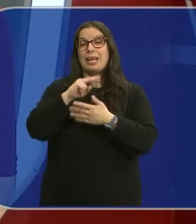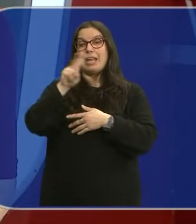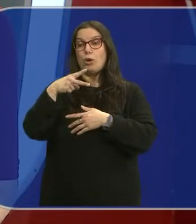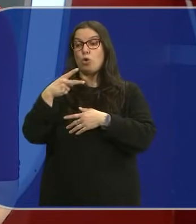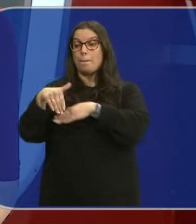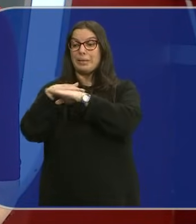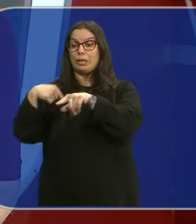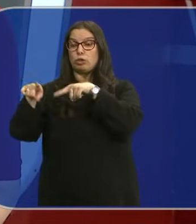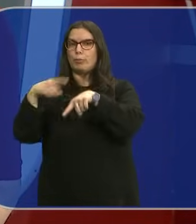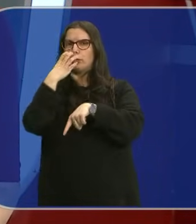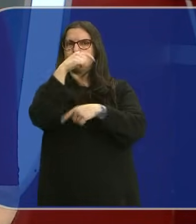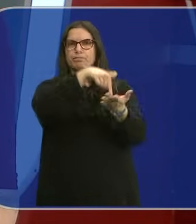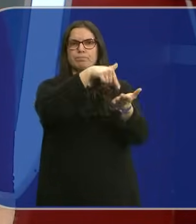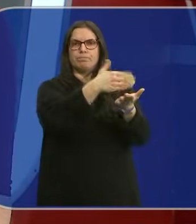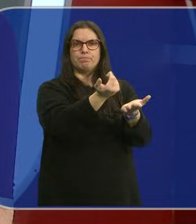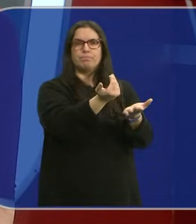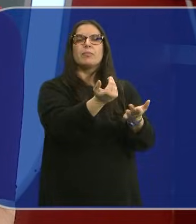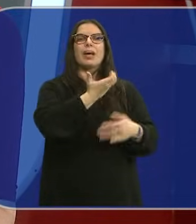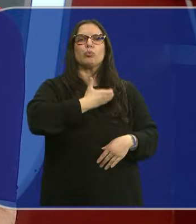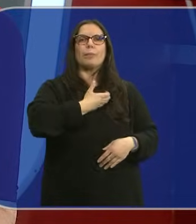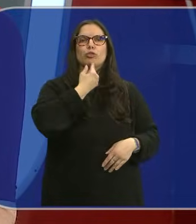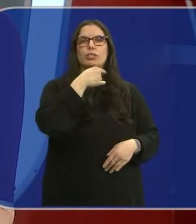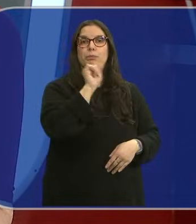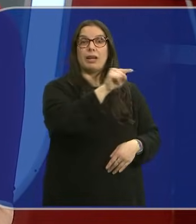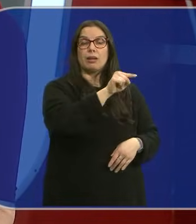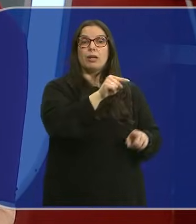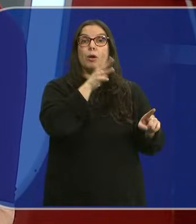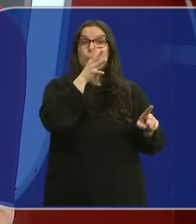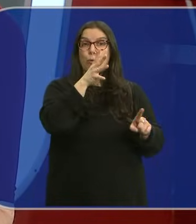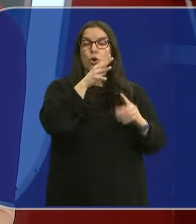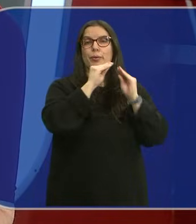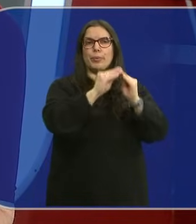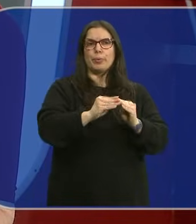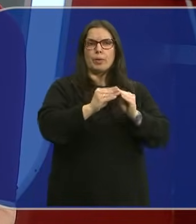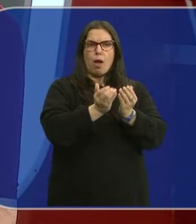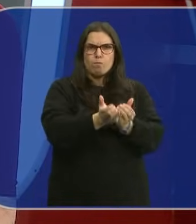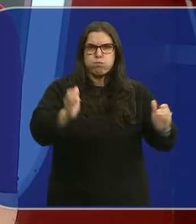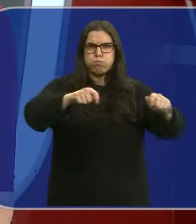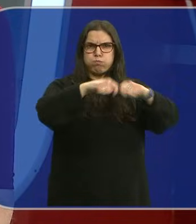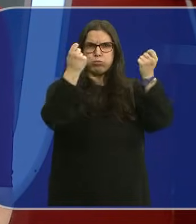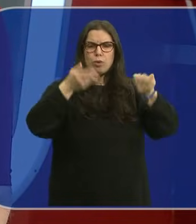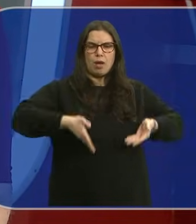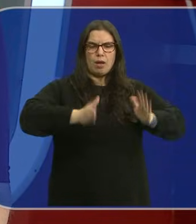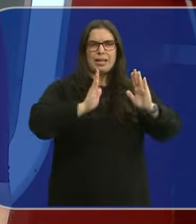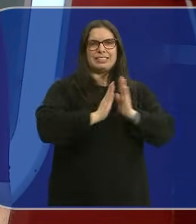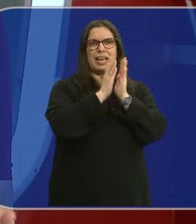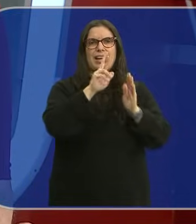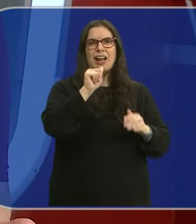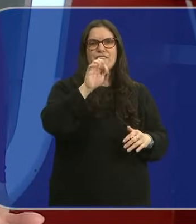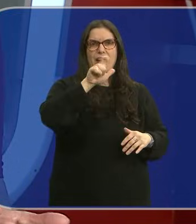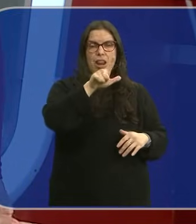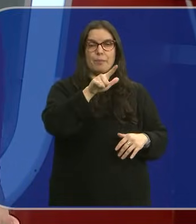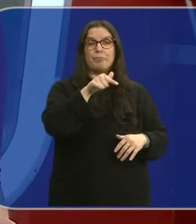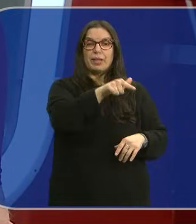reclama el Ministerio de Transportes al Ayuntamiento de El Espinar. Es la factura por el arreglo de un socavón en la travesía de San Rafael. Es